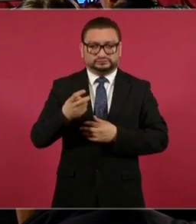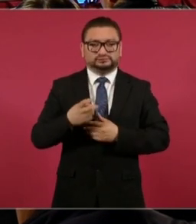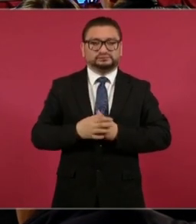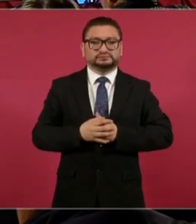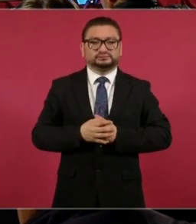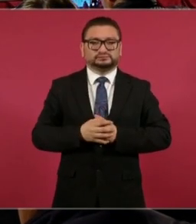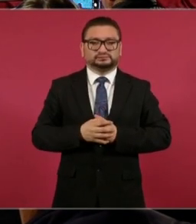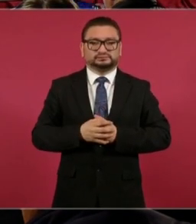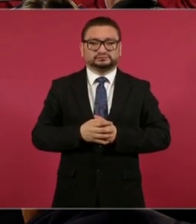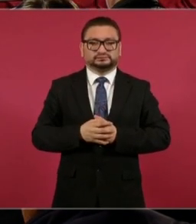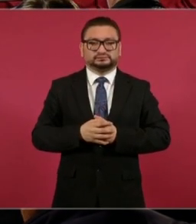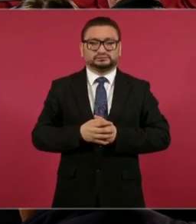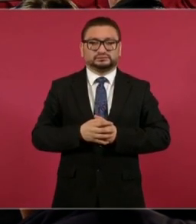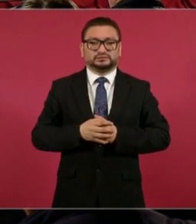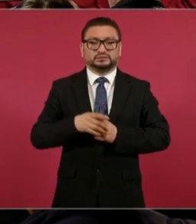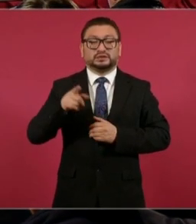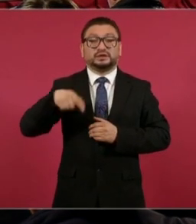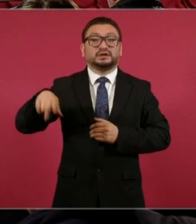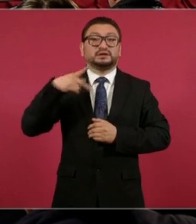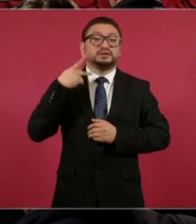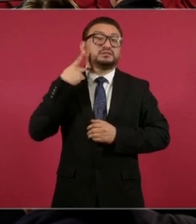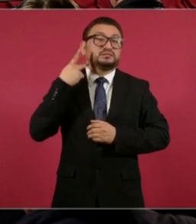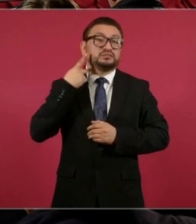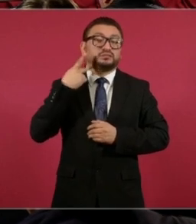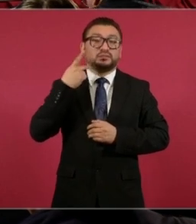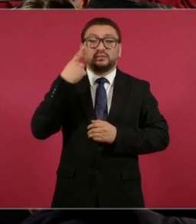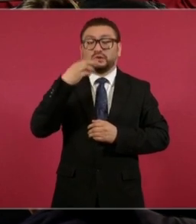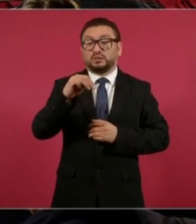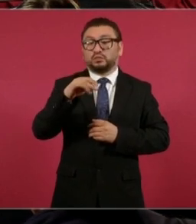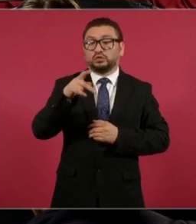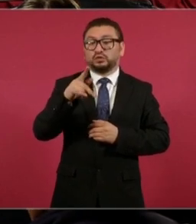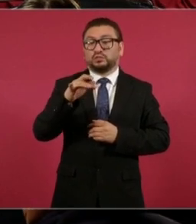surge la política antimonopolios